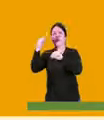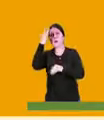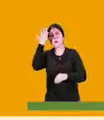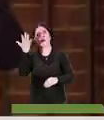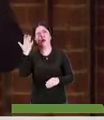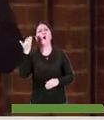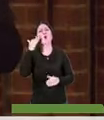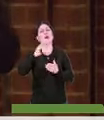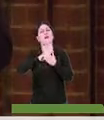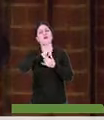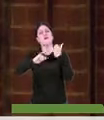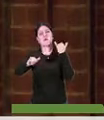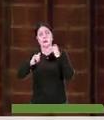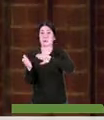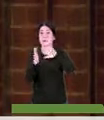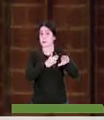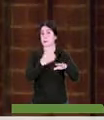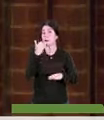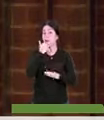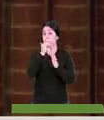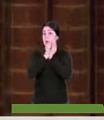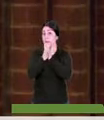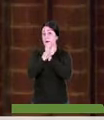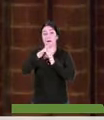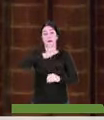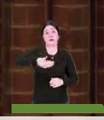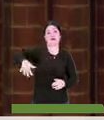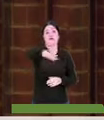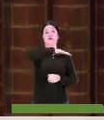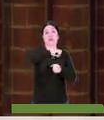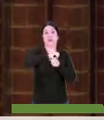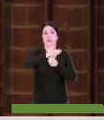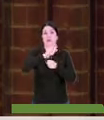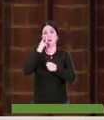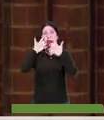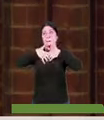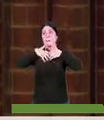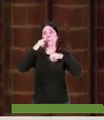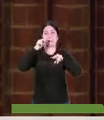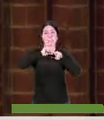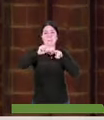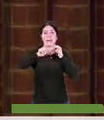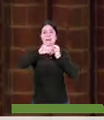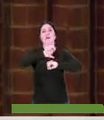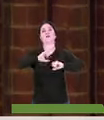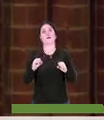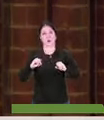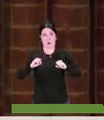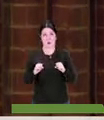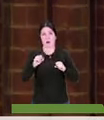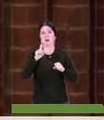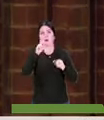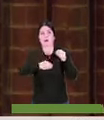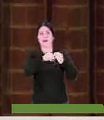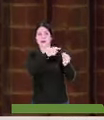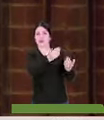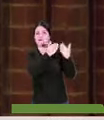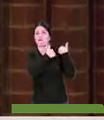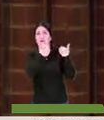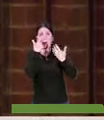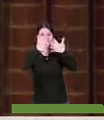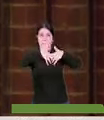Existe un compromiso de parte del distrito, de la empresa Metro de Bogotá, con el concesionario, que en este periodo de fase